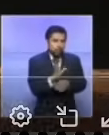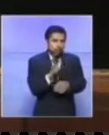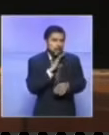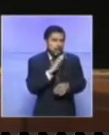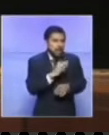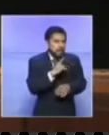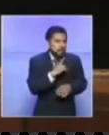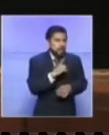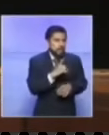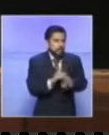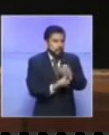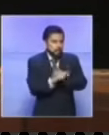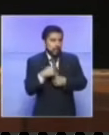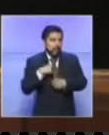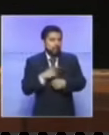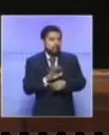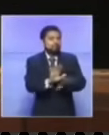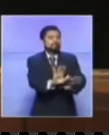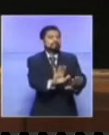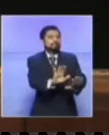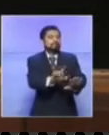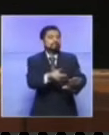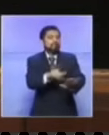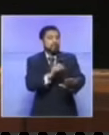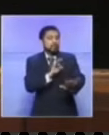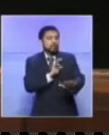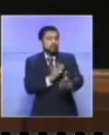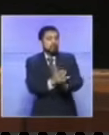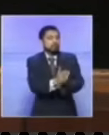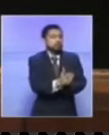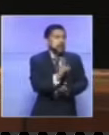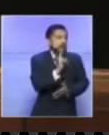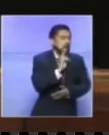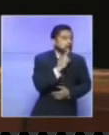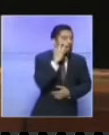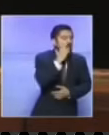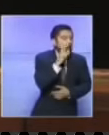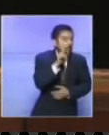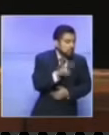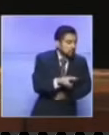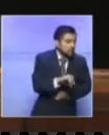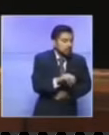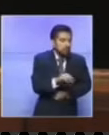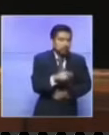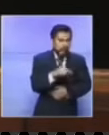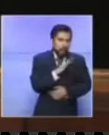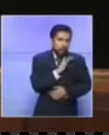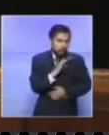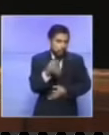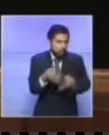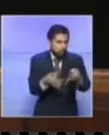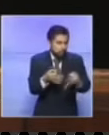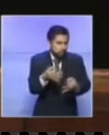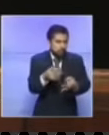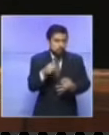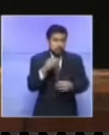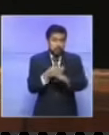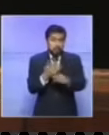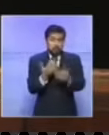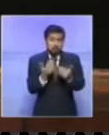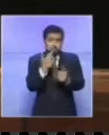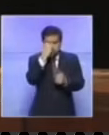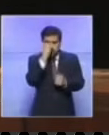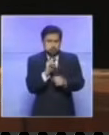vamos a ver si morena hace caso eh pero hoy quiero compartirles esta entrevista que pensó este